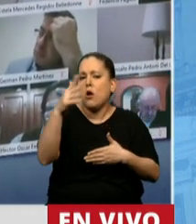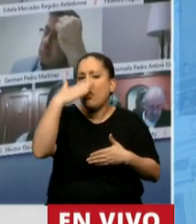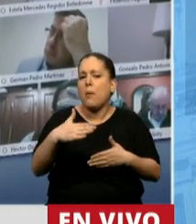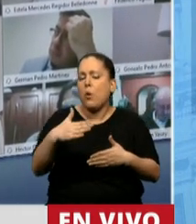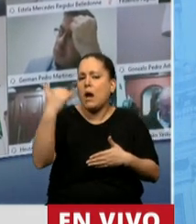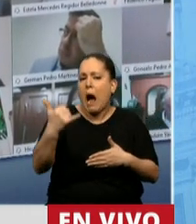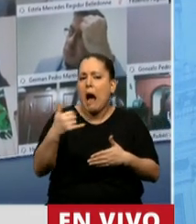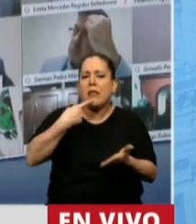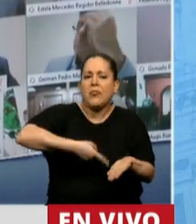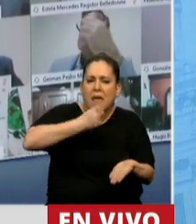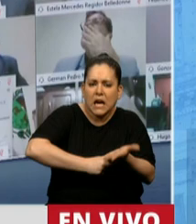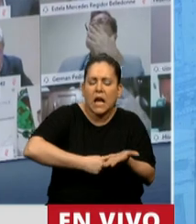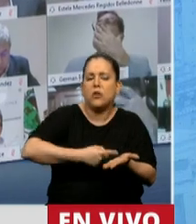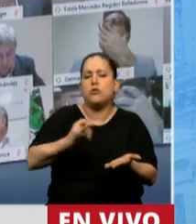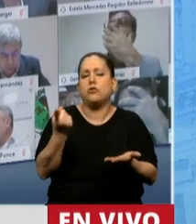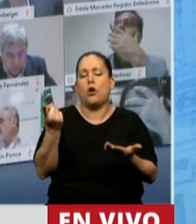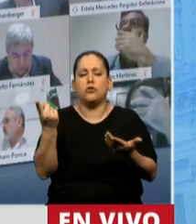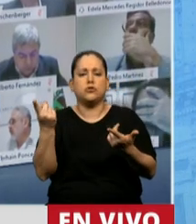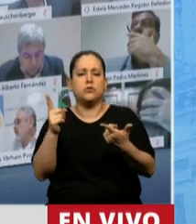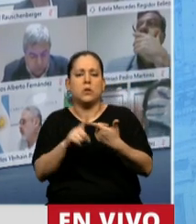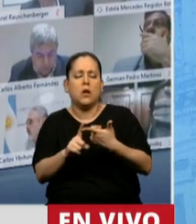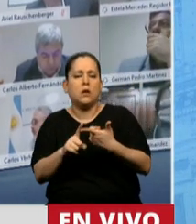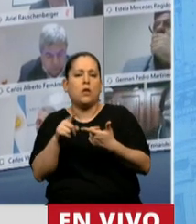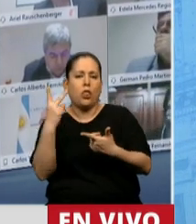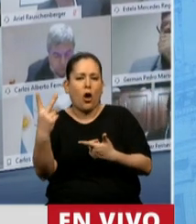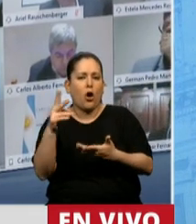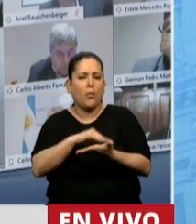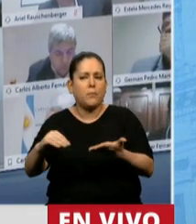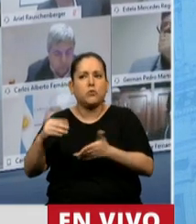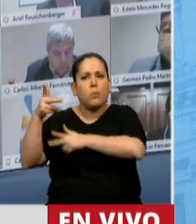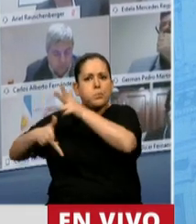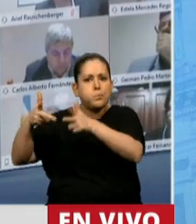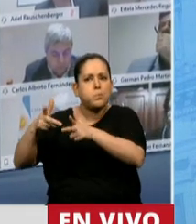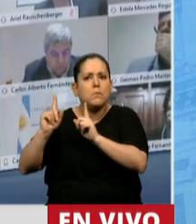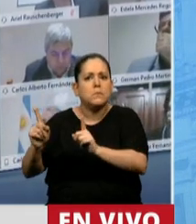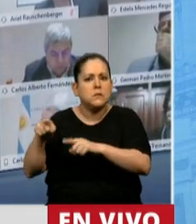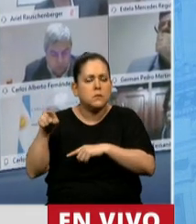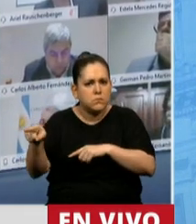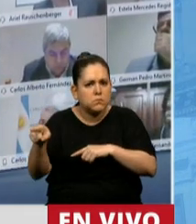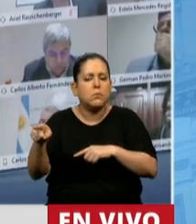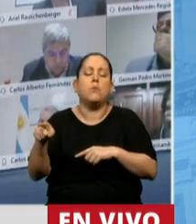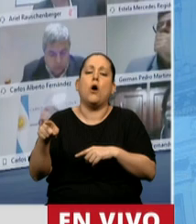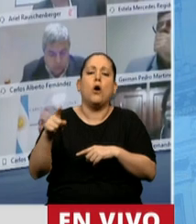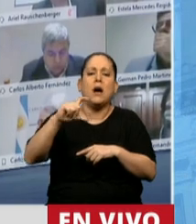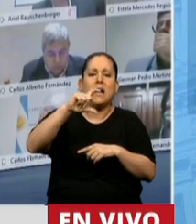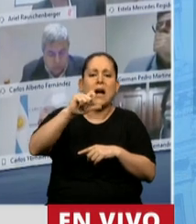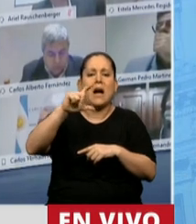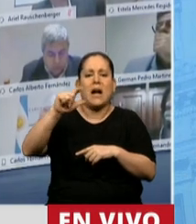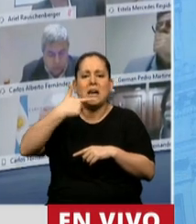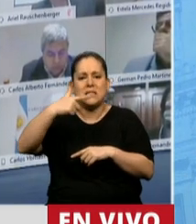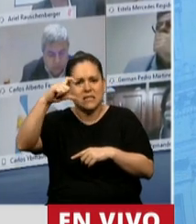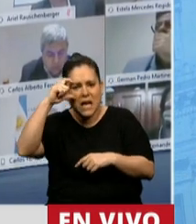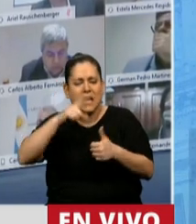decretos empezaron aparecer recién evocaba muy bien los dos diputados de mi bancada que me precedieron el diputado cacas diputada